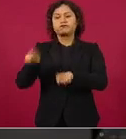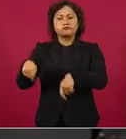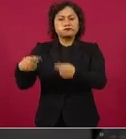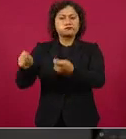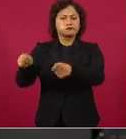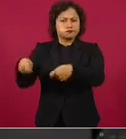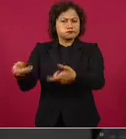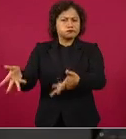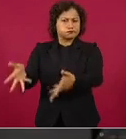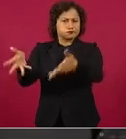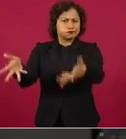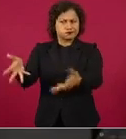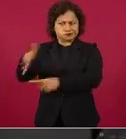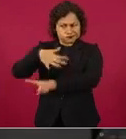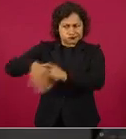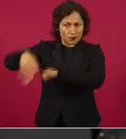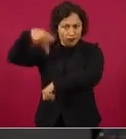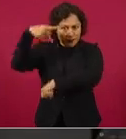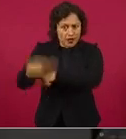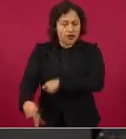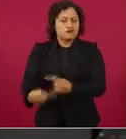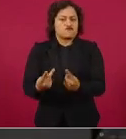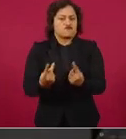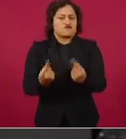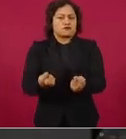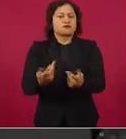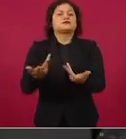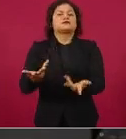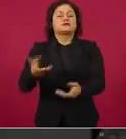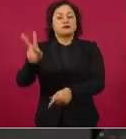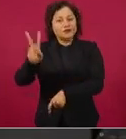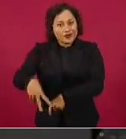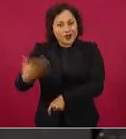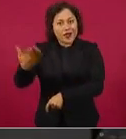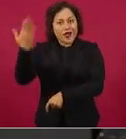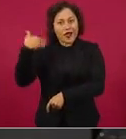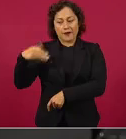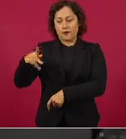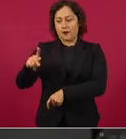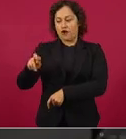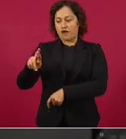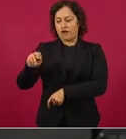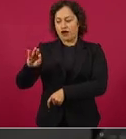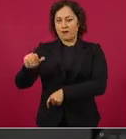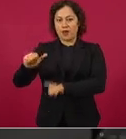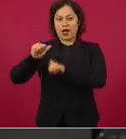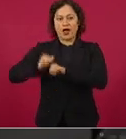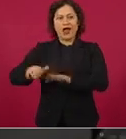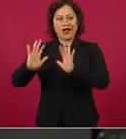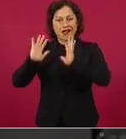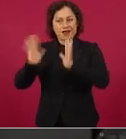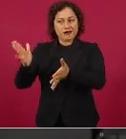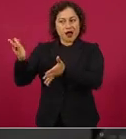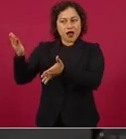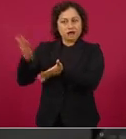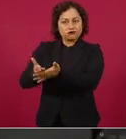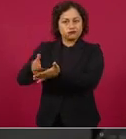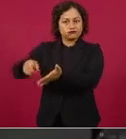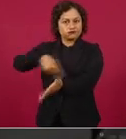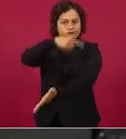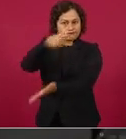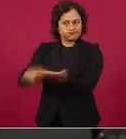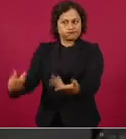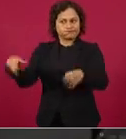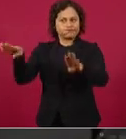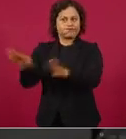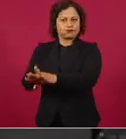encuentran en zonas de riesgo, que incluso ya fueron clausurados por Profepa y siguen construyendo, poniendo en riesgo